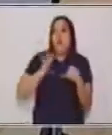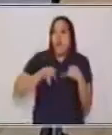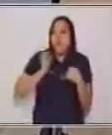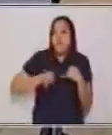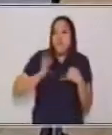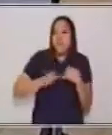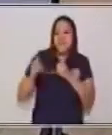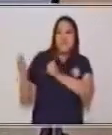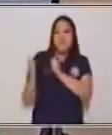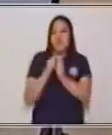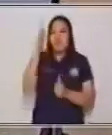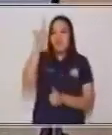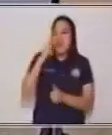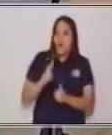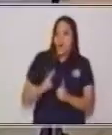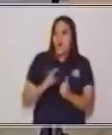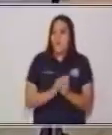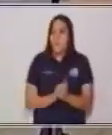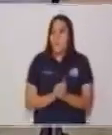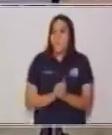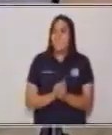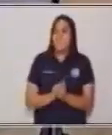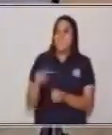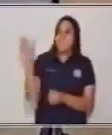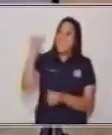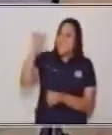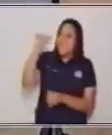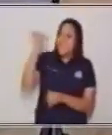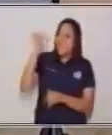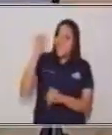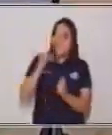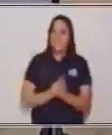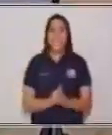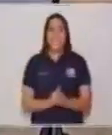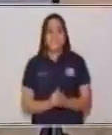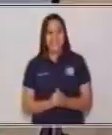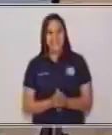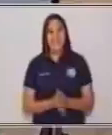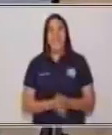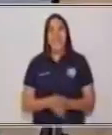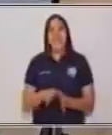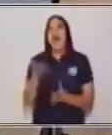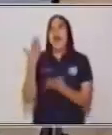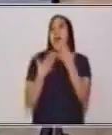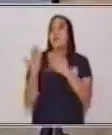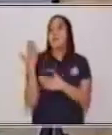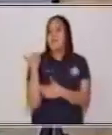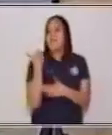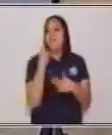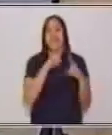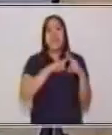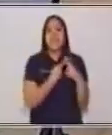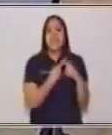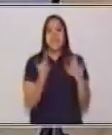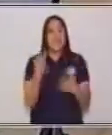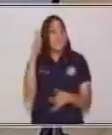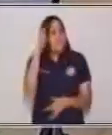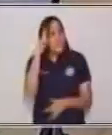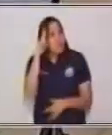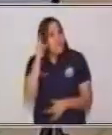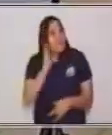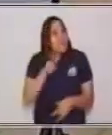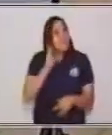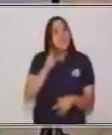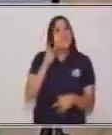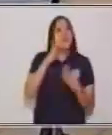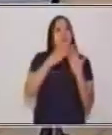nos acompañará Lourdes, por lo cual le envío un cordial saludo. Antes de empezar, te recomiendo que laves tus